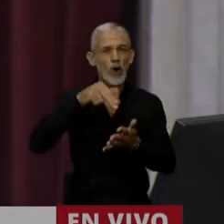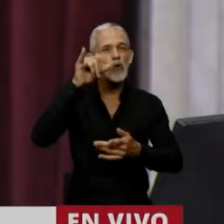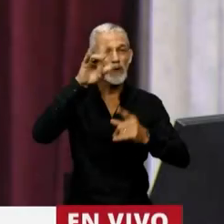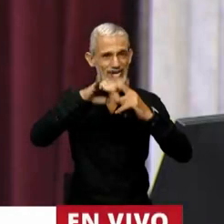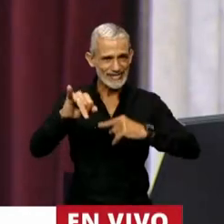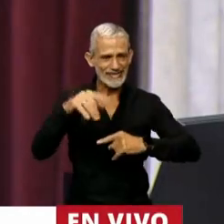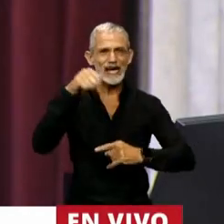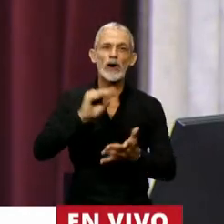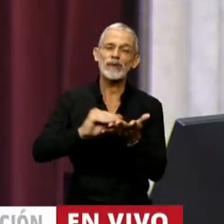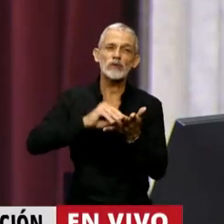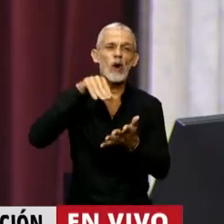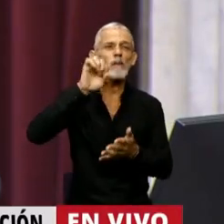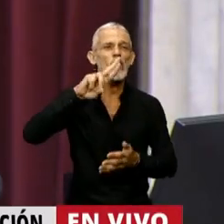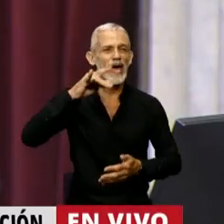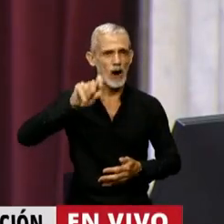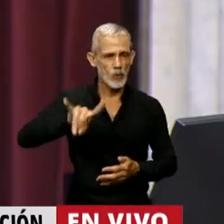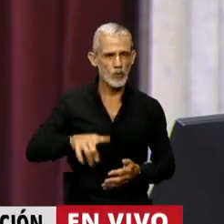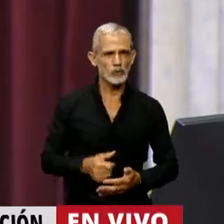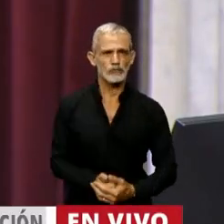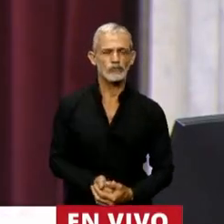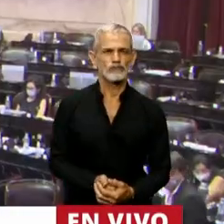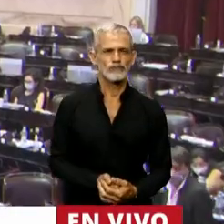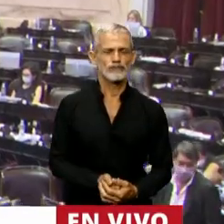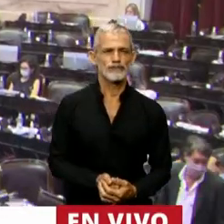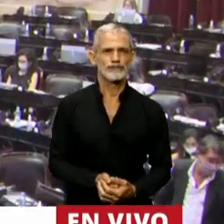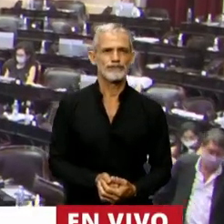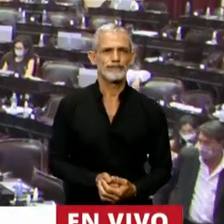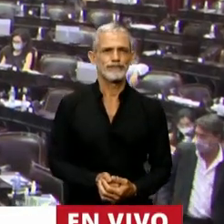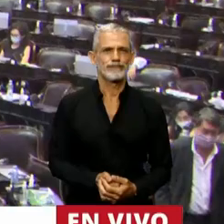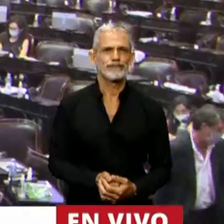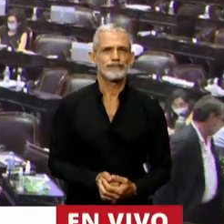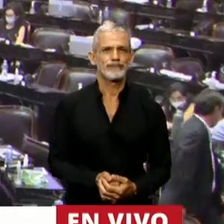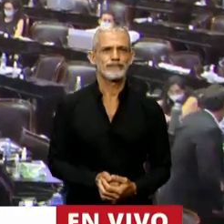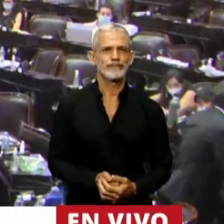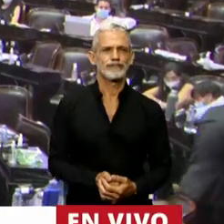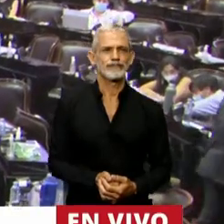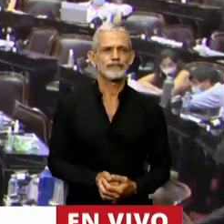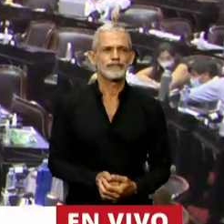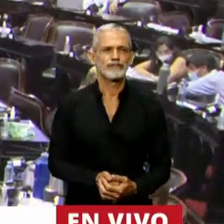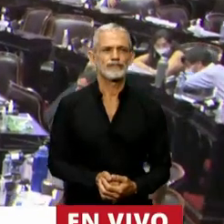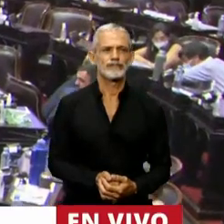En el uso de la palabra el diputado Moró. No me pasé. Muy bien, che, muy